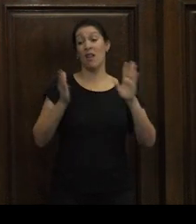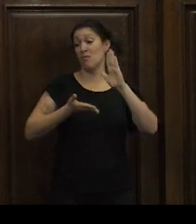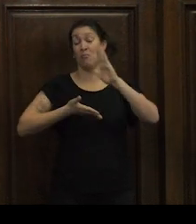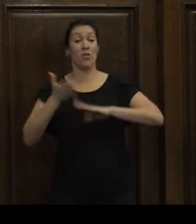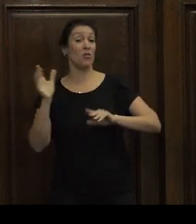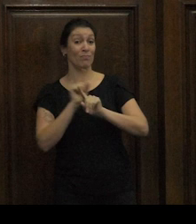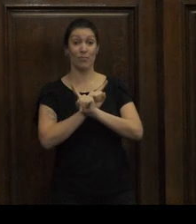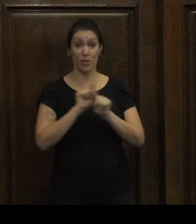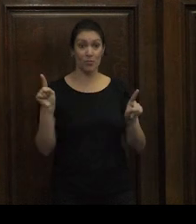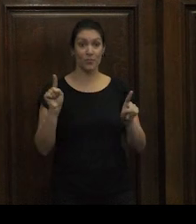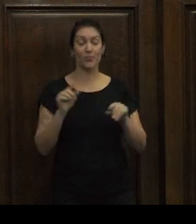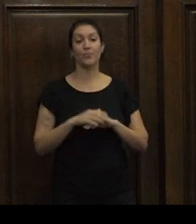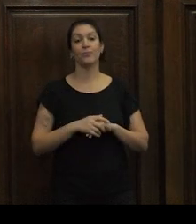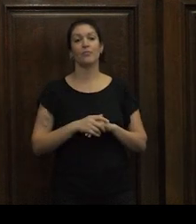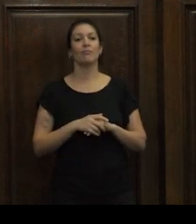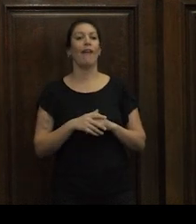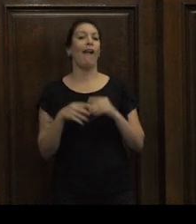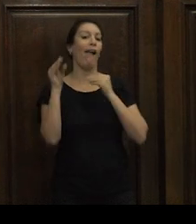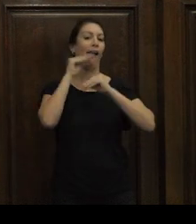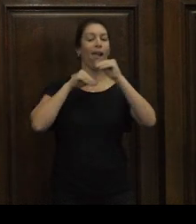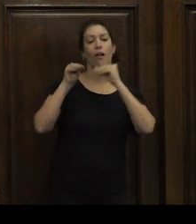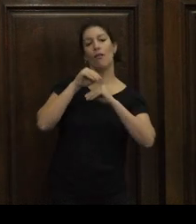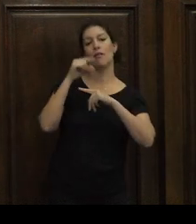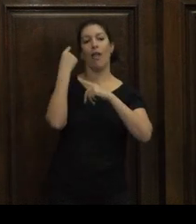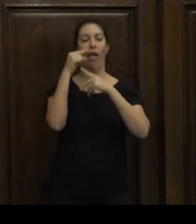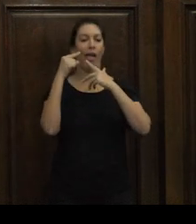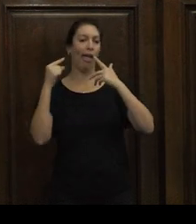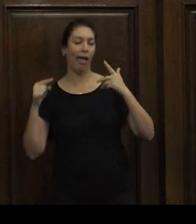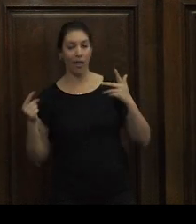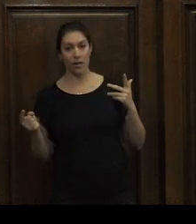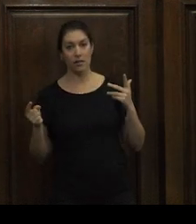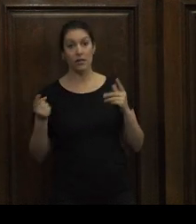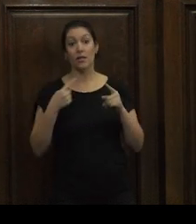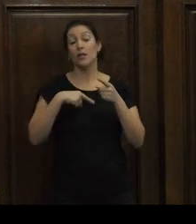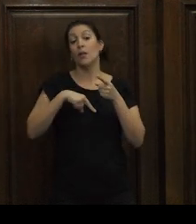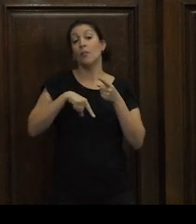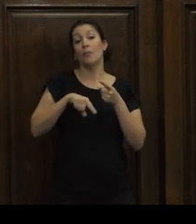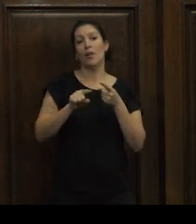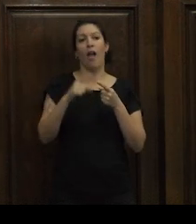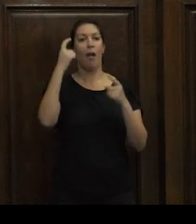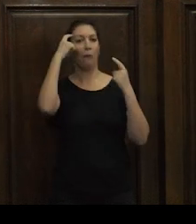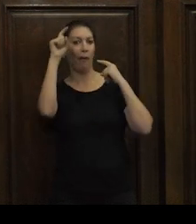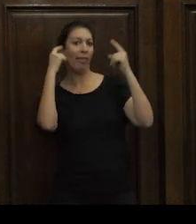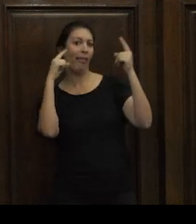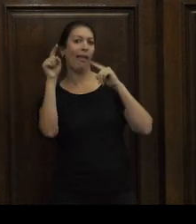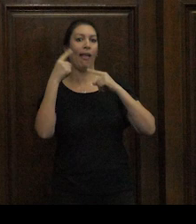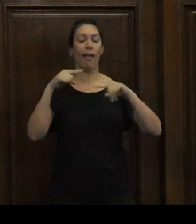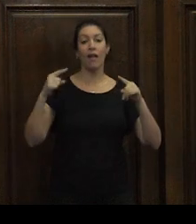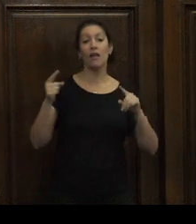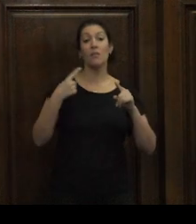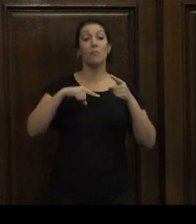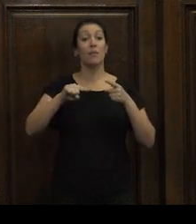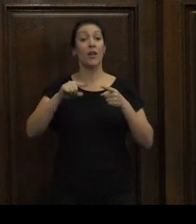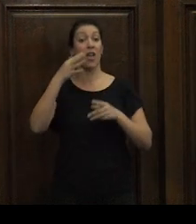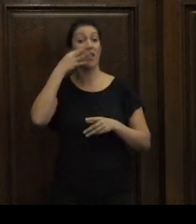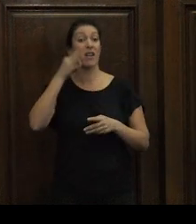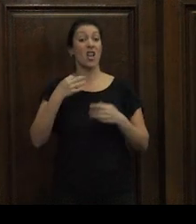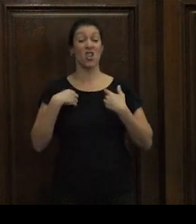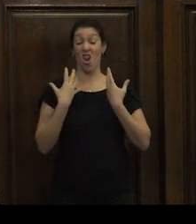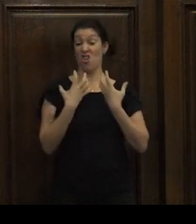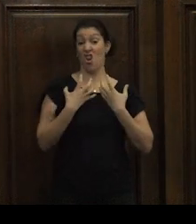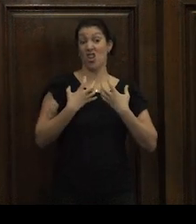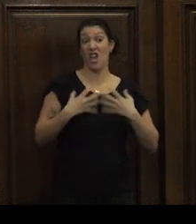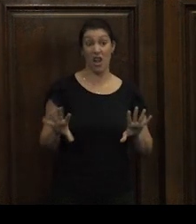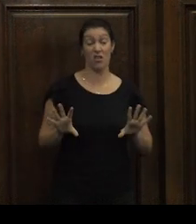¿no? Más allá de las excusas y justificaciones que intentó dar, todas inventadas y sin pruebas, etcétera, ¿no? Pero este yo